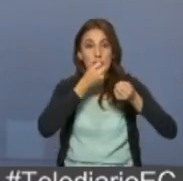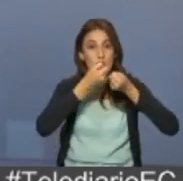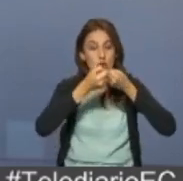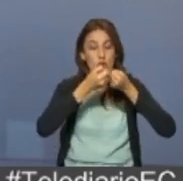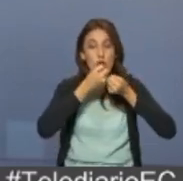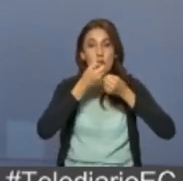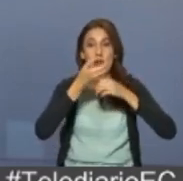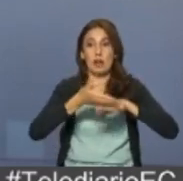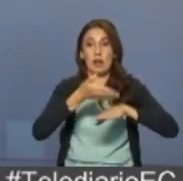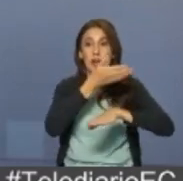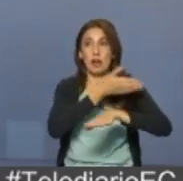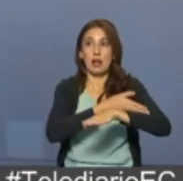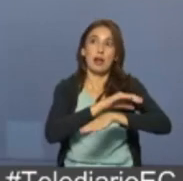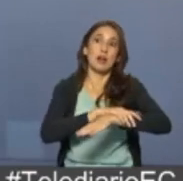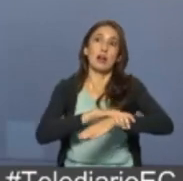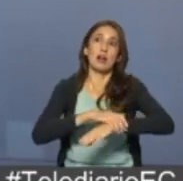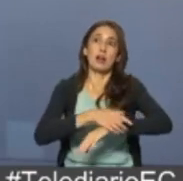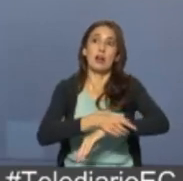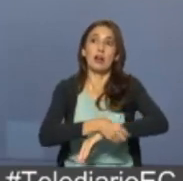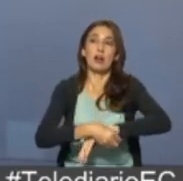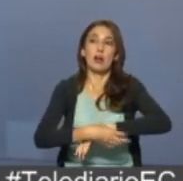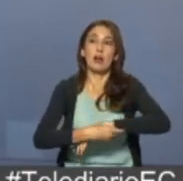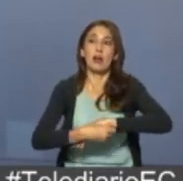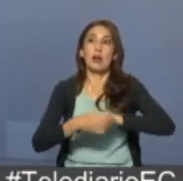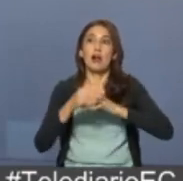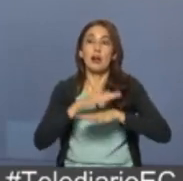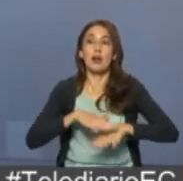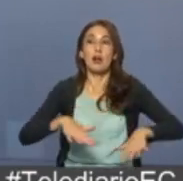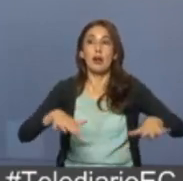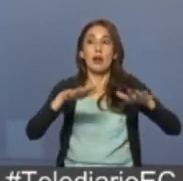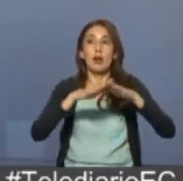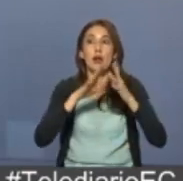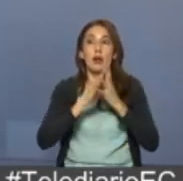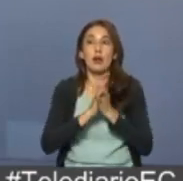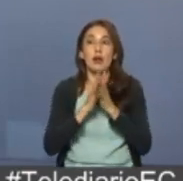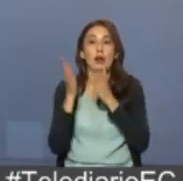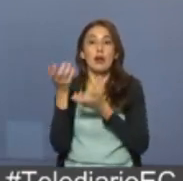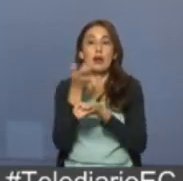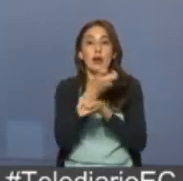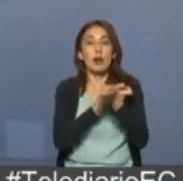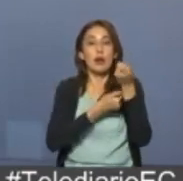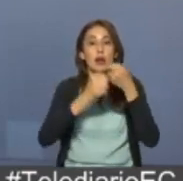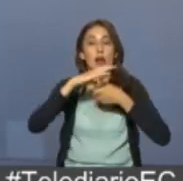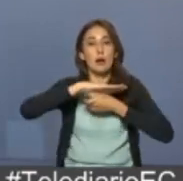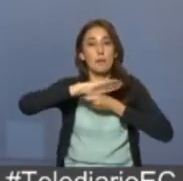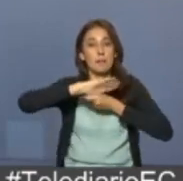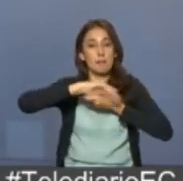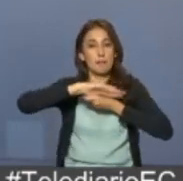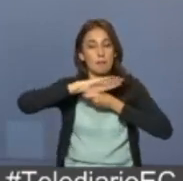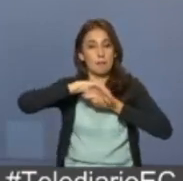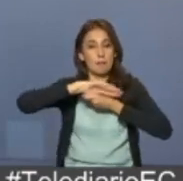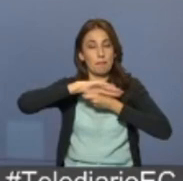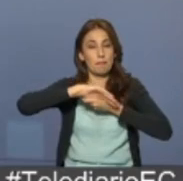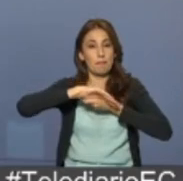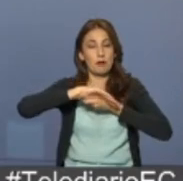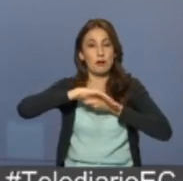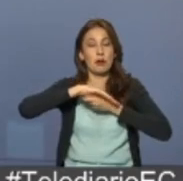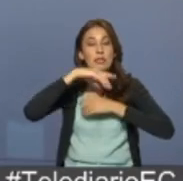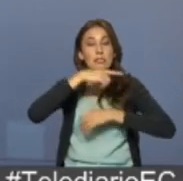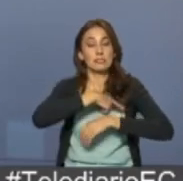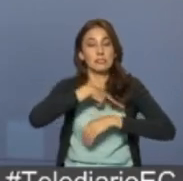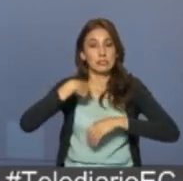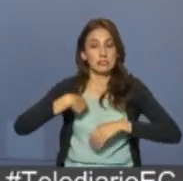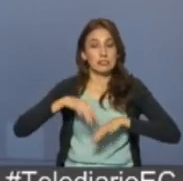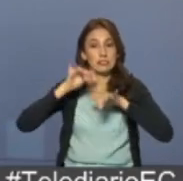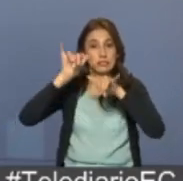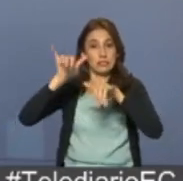fue grabada, digamos, por nuestro compañero y dirigida por nuestro compañero Fabricio Ceballos al embajador de Ecuador en China, Carlos